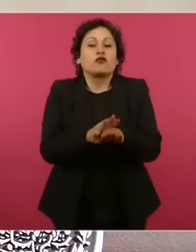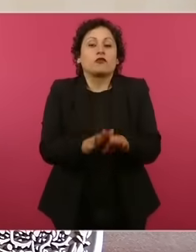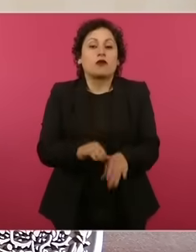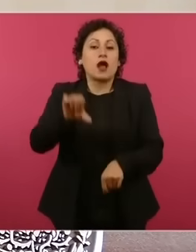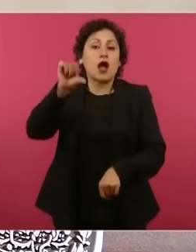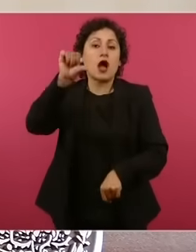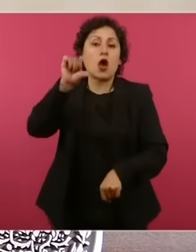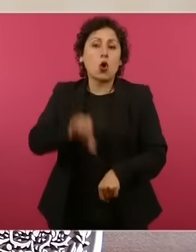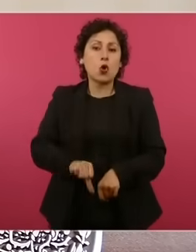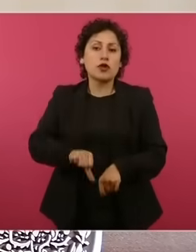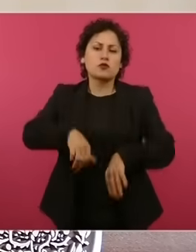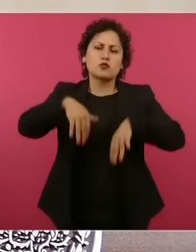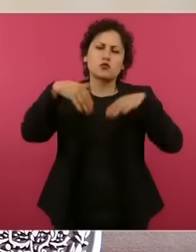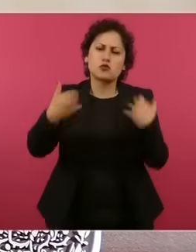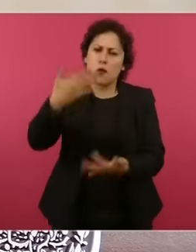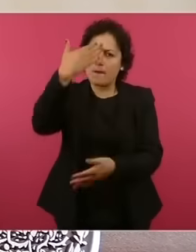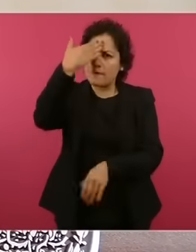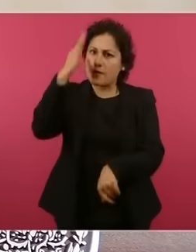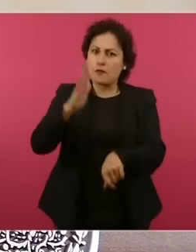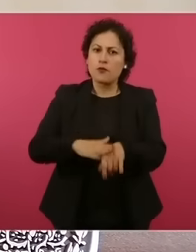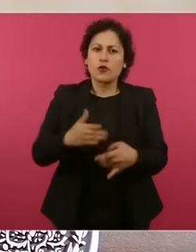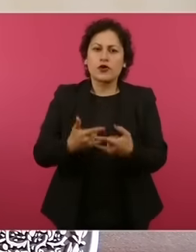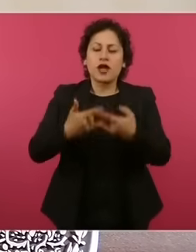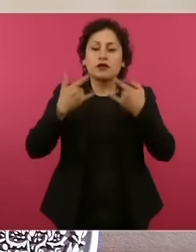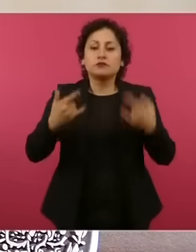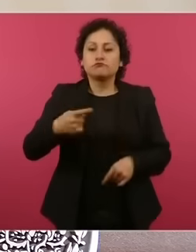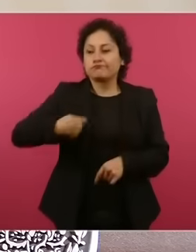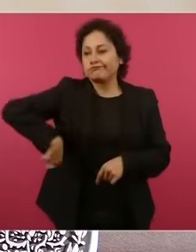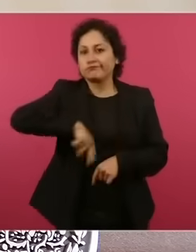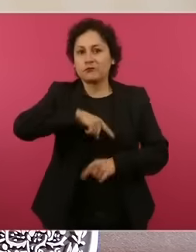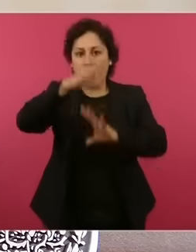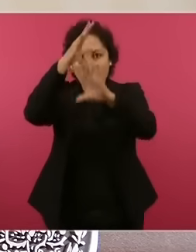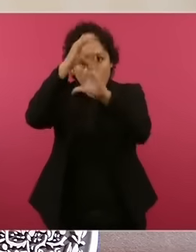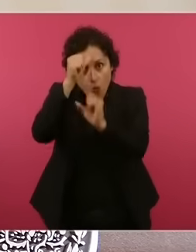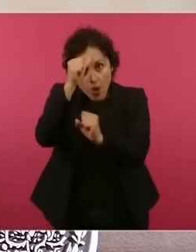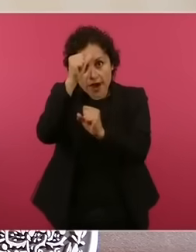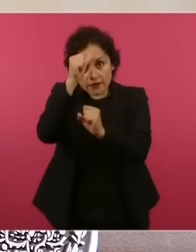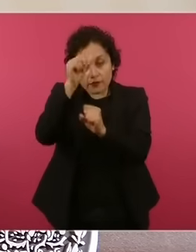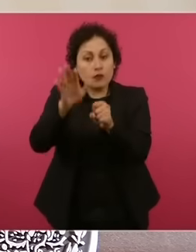acuerdo histórico para lograr justicia a